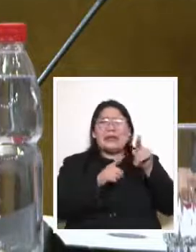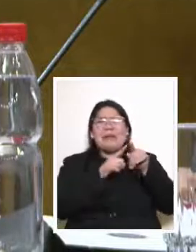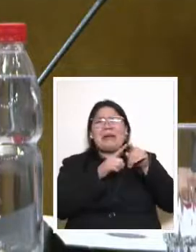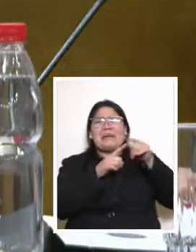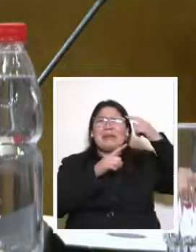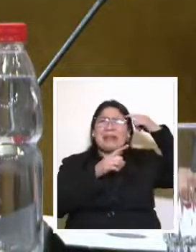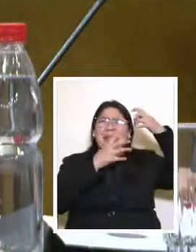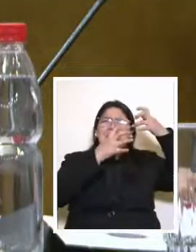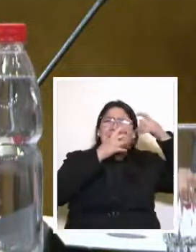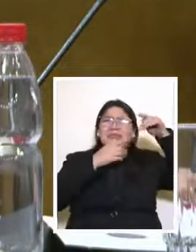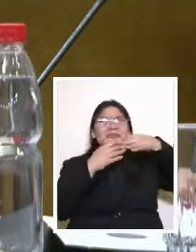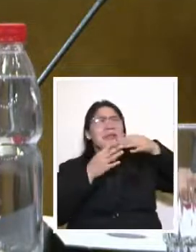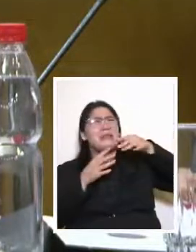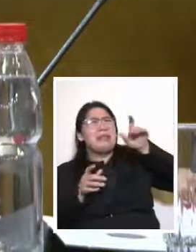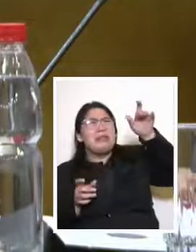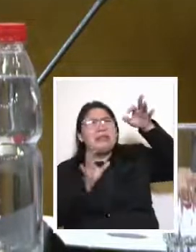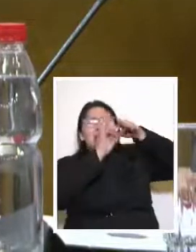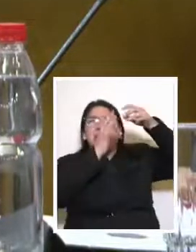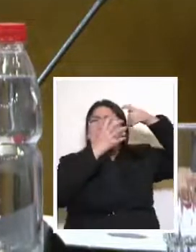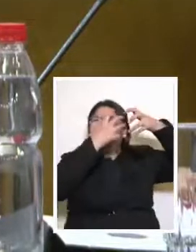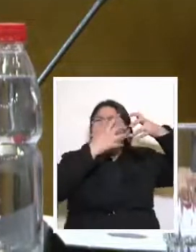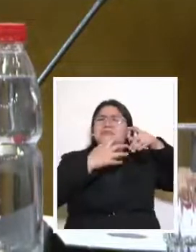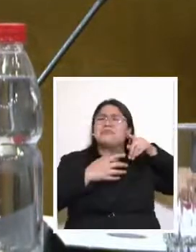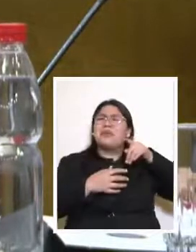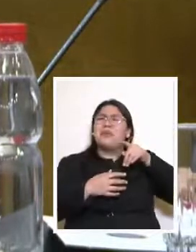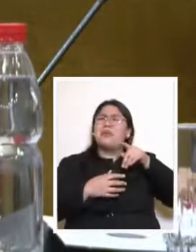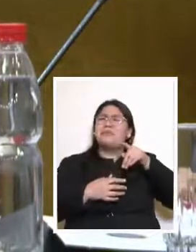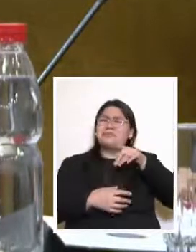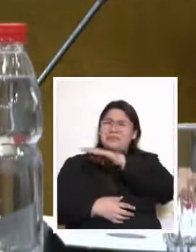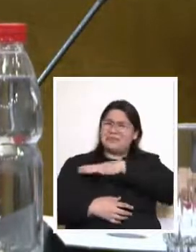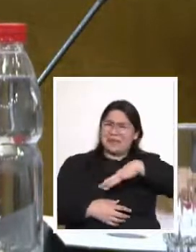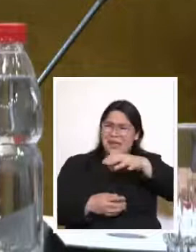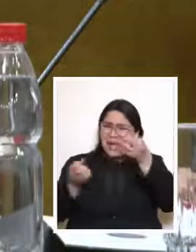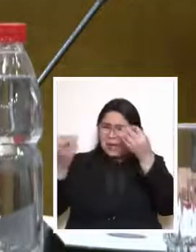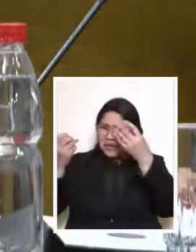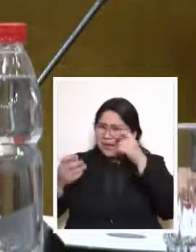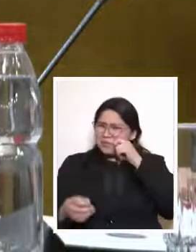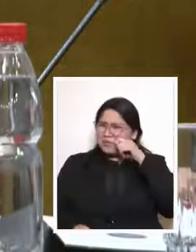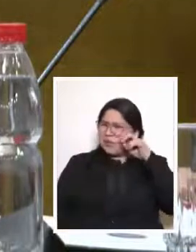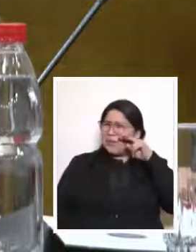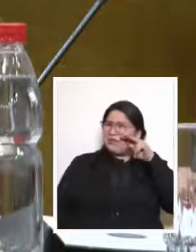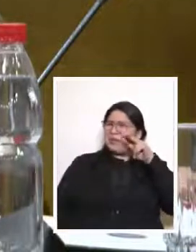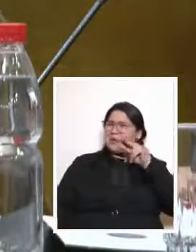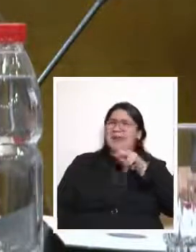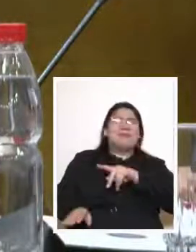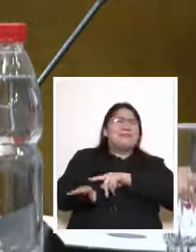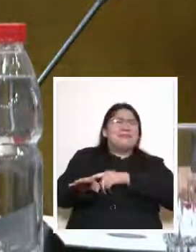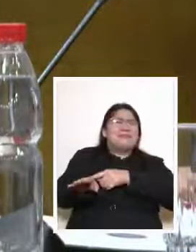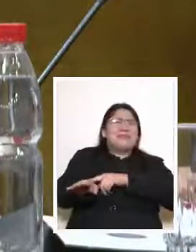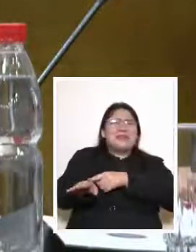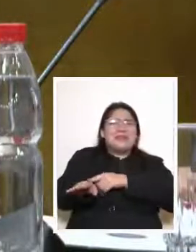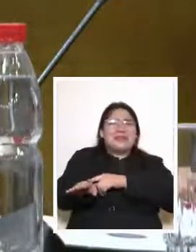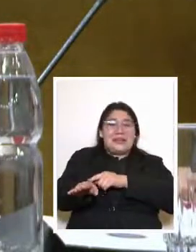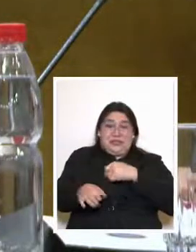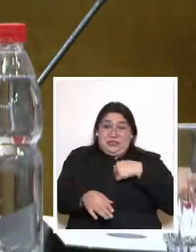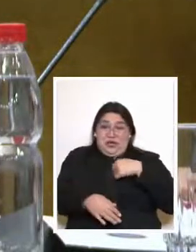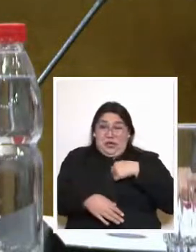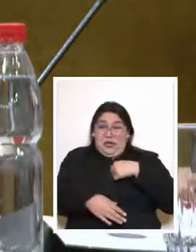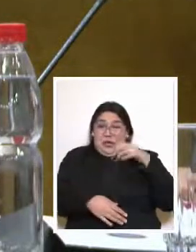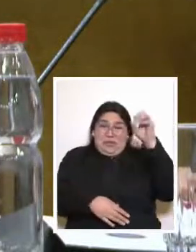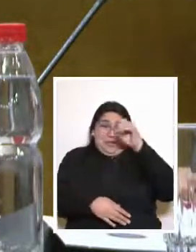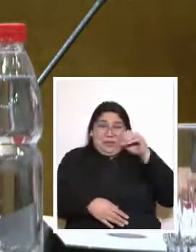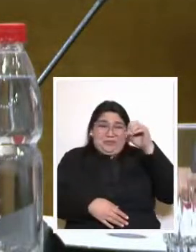tocar. Una imagen hipertecnocratizada del aprendizaje y la enseñanza de la que yo me siento muy distante